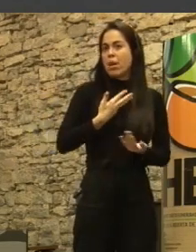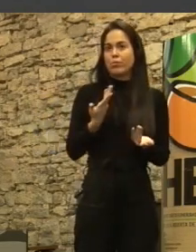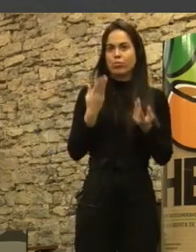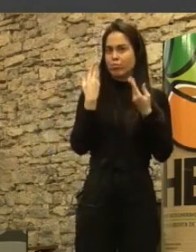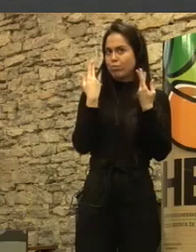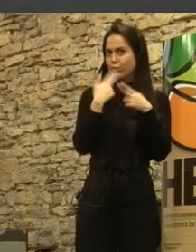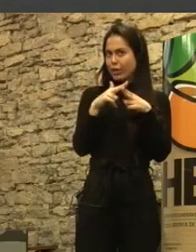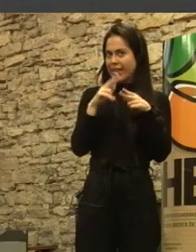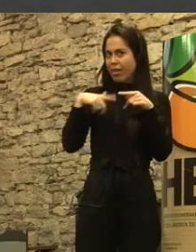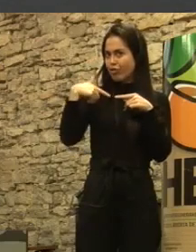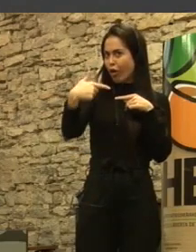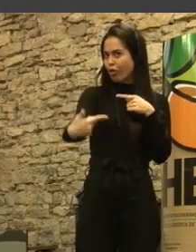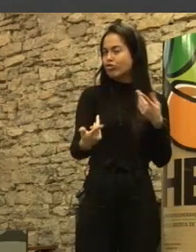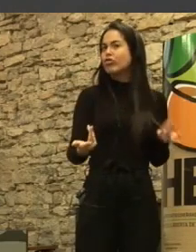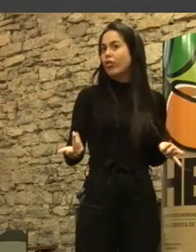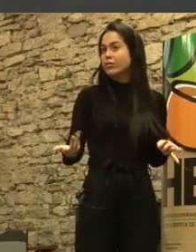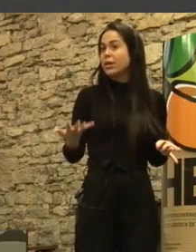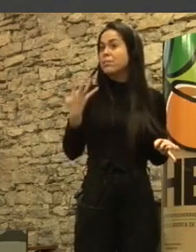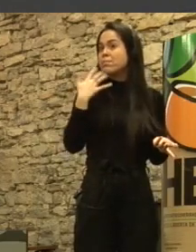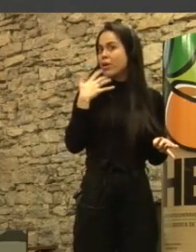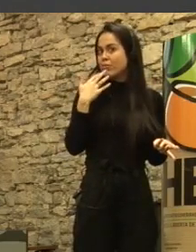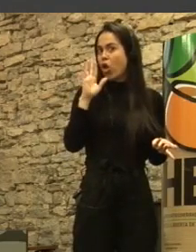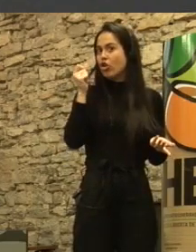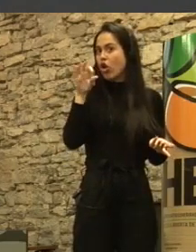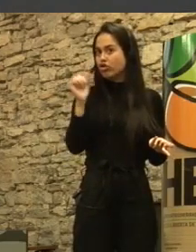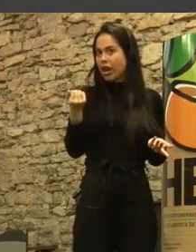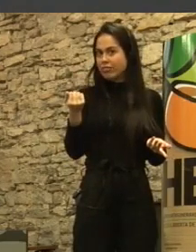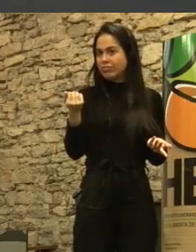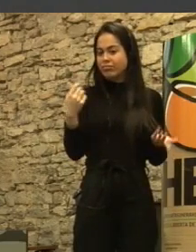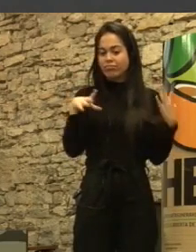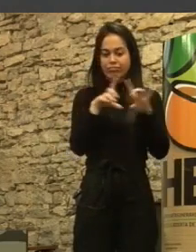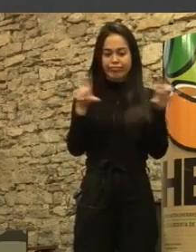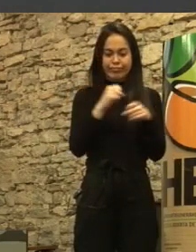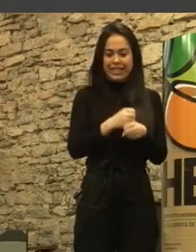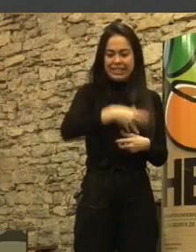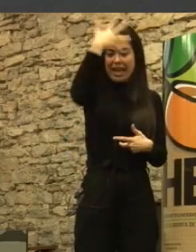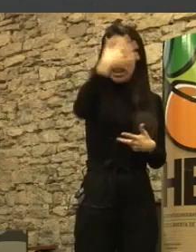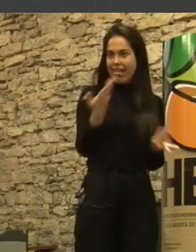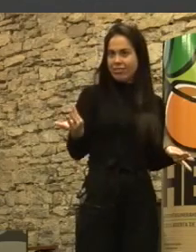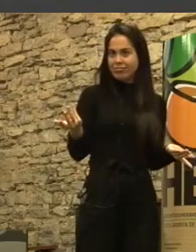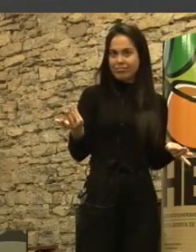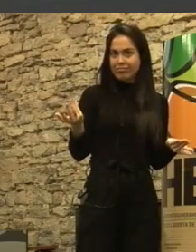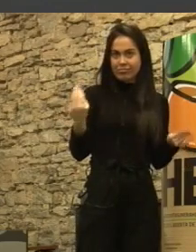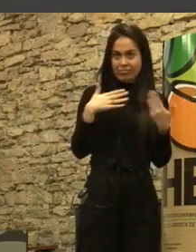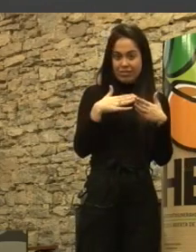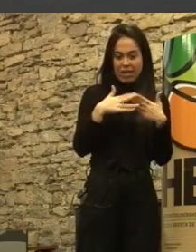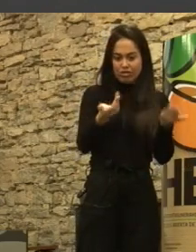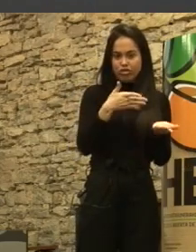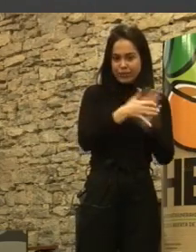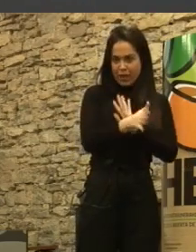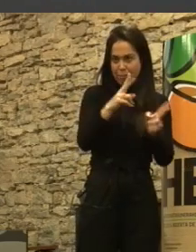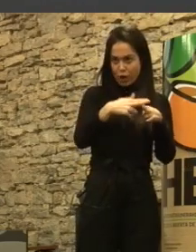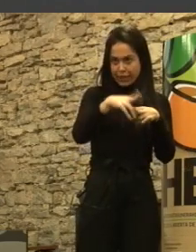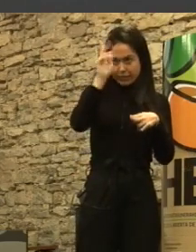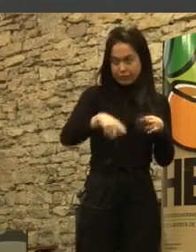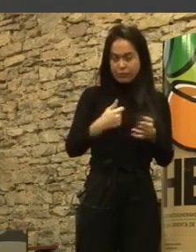comentado ahora precisamente con el proyecto de la compañera Rosa, ¿no? Que eso es política en la escalera de tu casa. Eso es tan política como la gran política, ¿no? Entonces, yo, bueno,